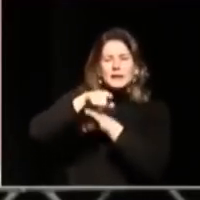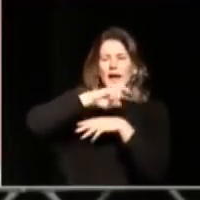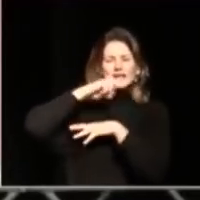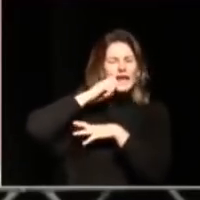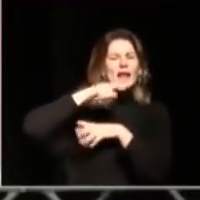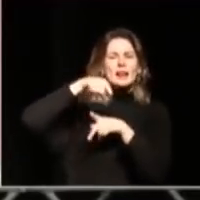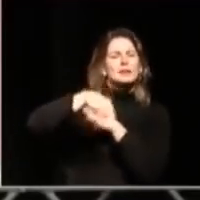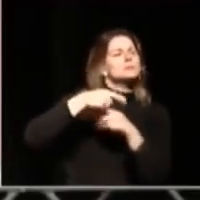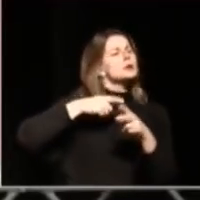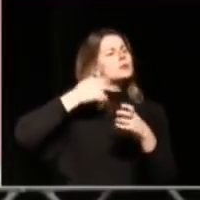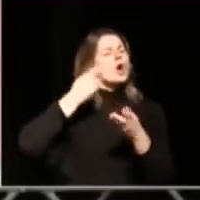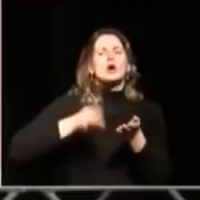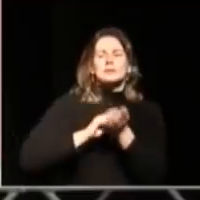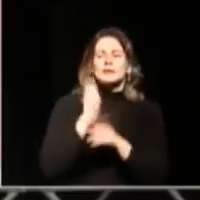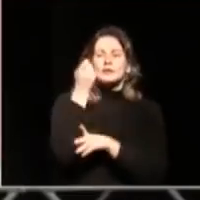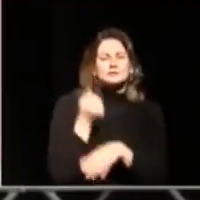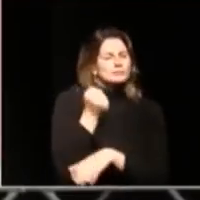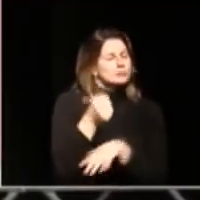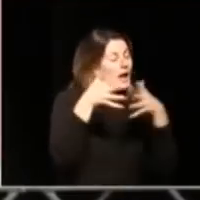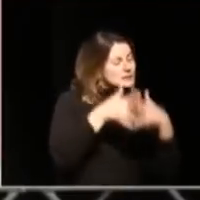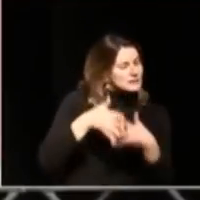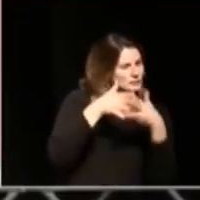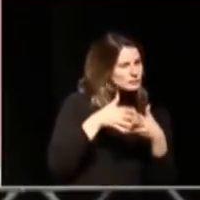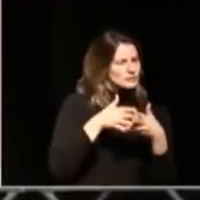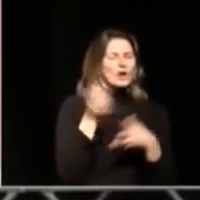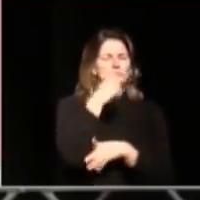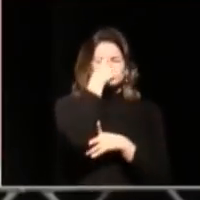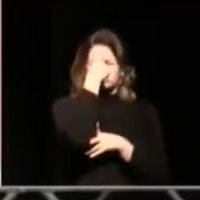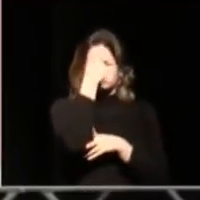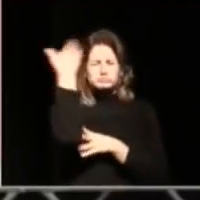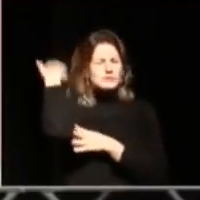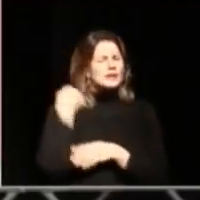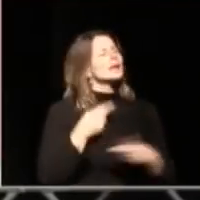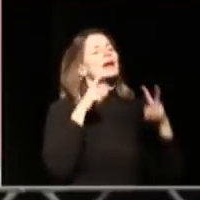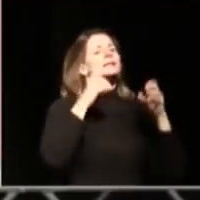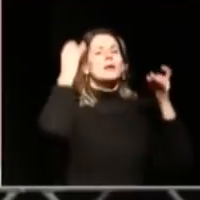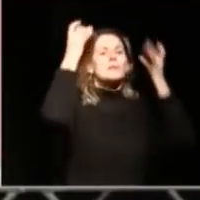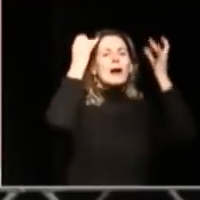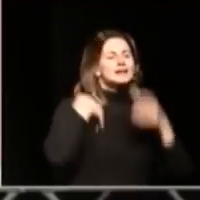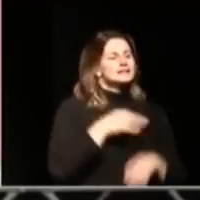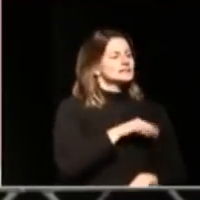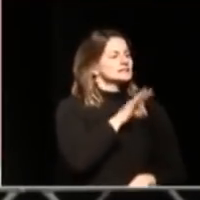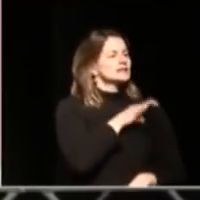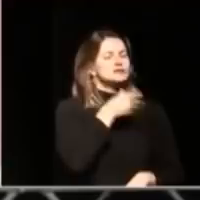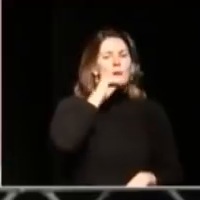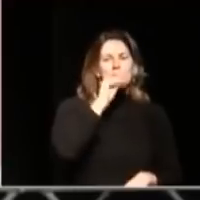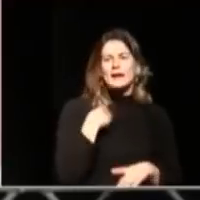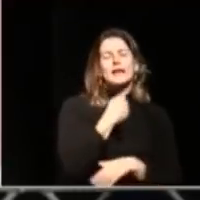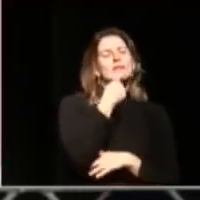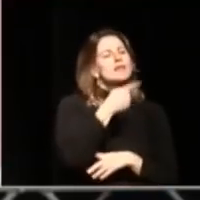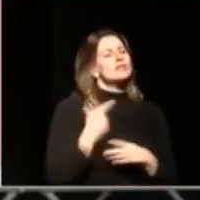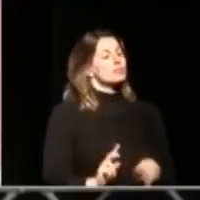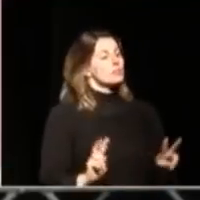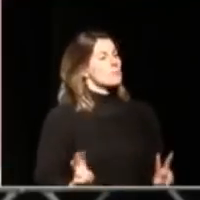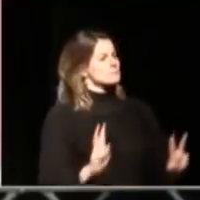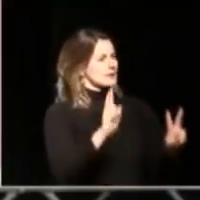los israelíes consigan el apoyo de los Estados Unidos? ¿Os acordáis del aventurerismo de Artur Mas diciendo que la victoria de Donald